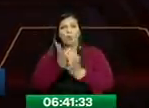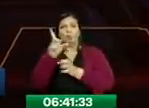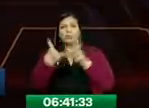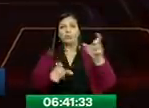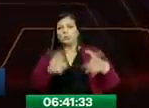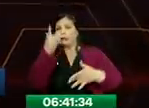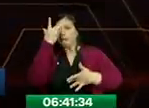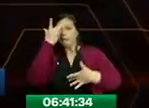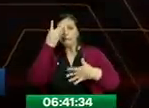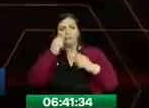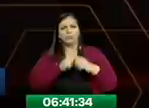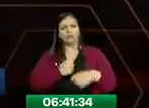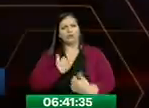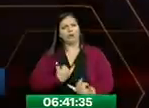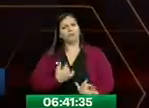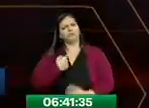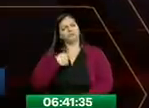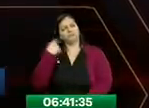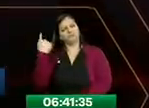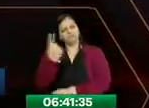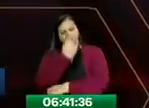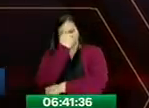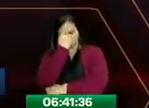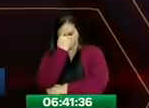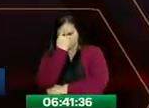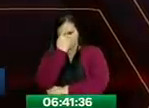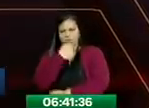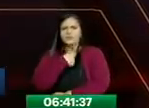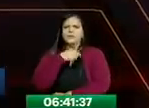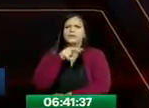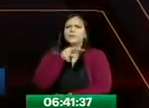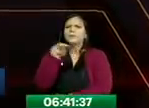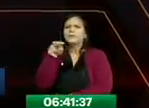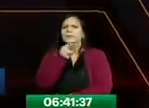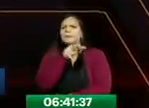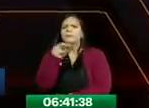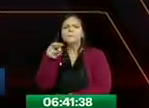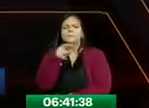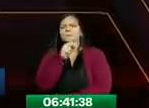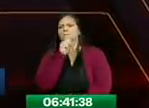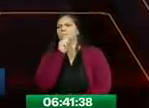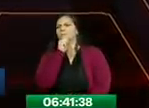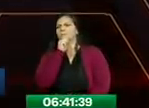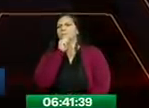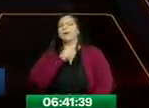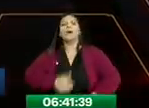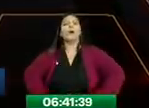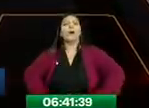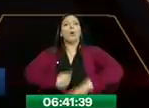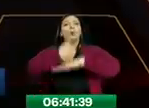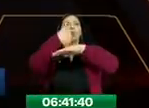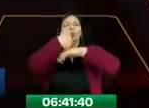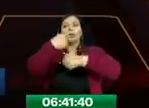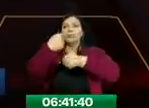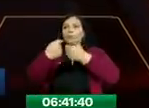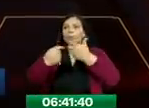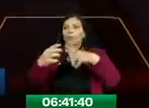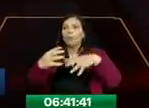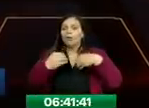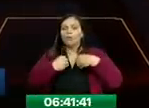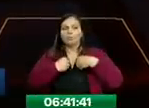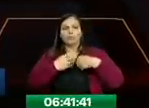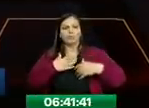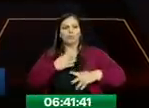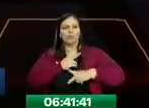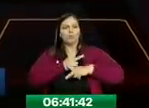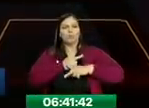cada uno de nosotros, saber qué es lo que nos designa la gente para poder mejorar o no ser contagiado